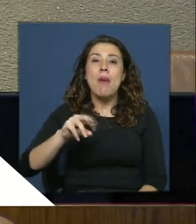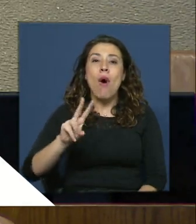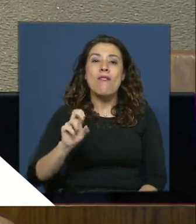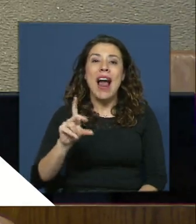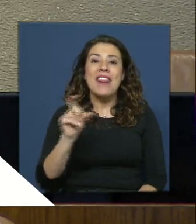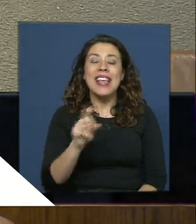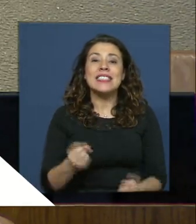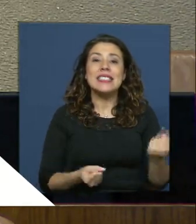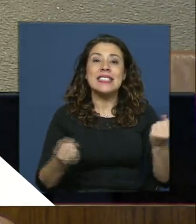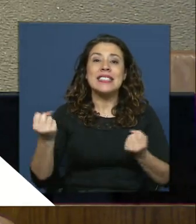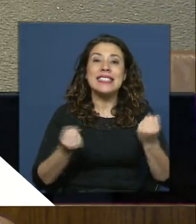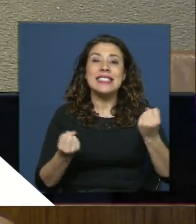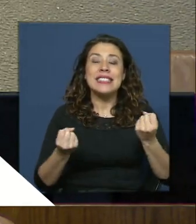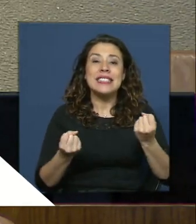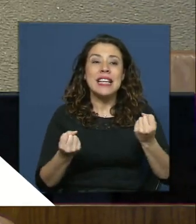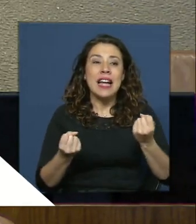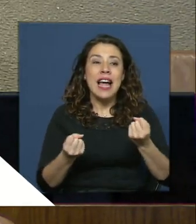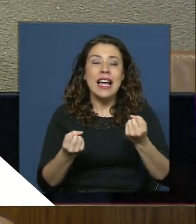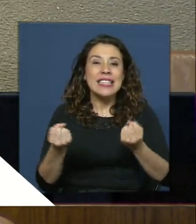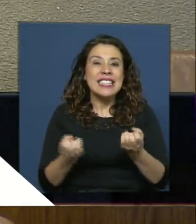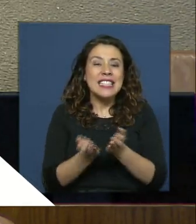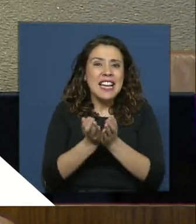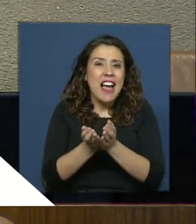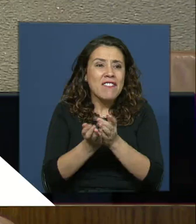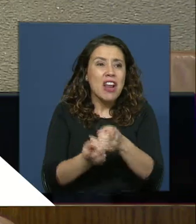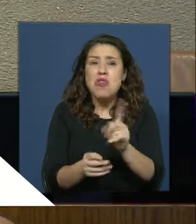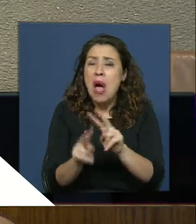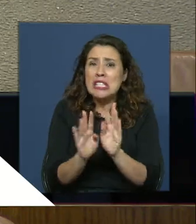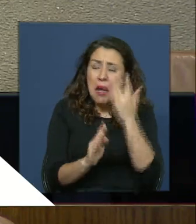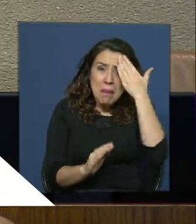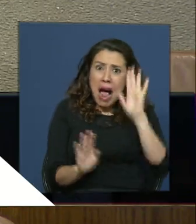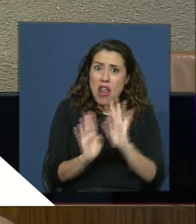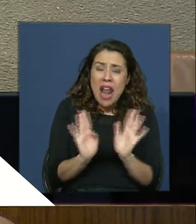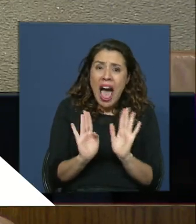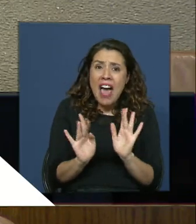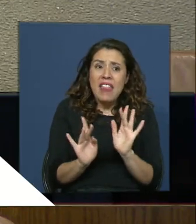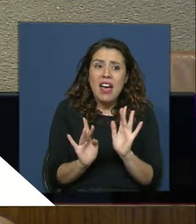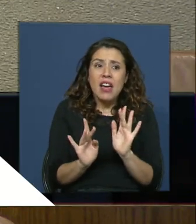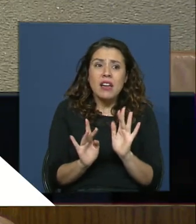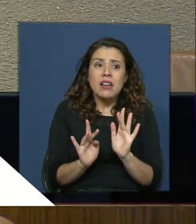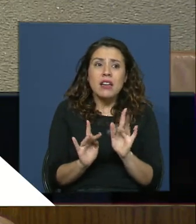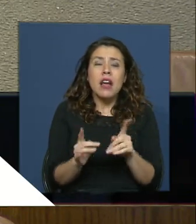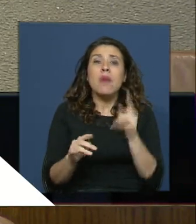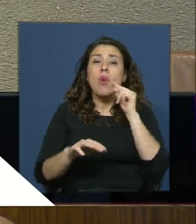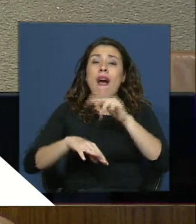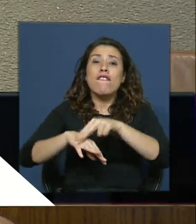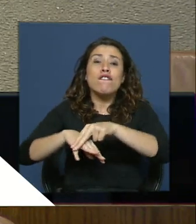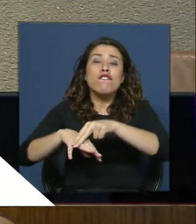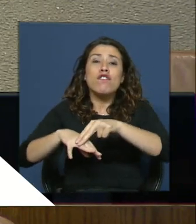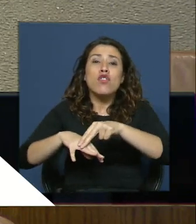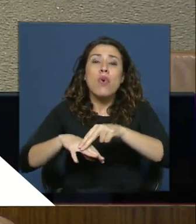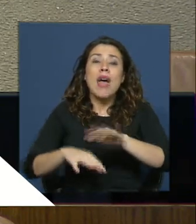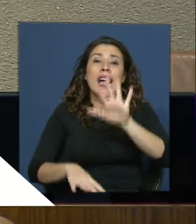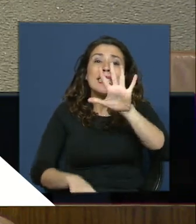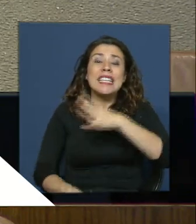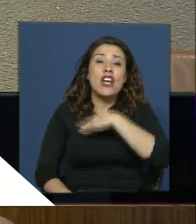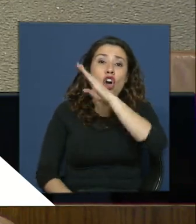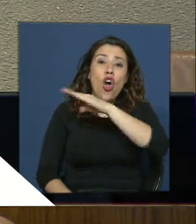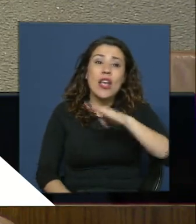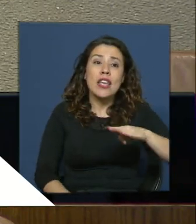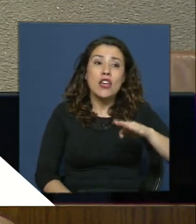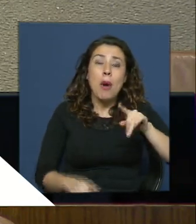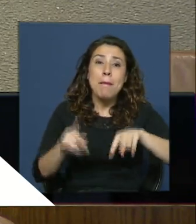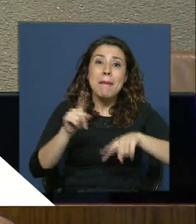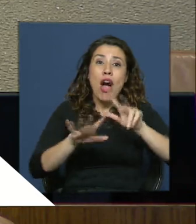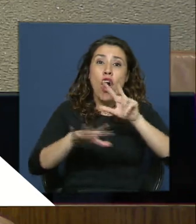un transportista de Parral, que no estaba haciendo nada malo y dejó a su viuda con 5 niñitas, la mayor